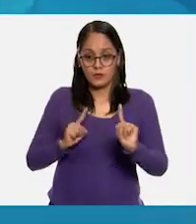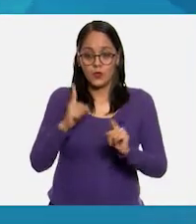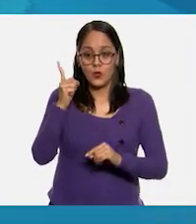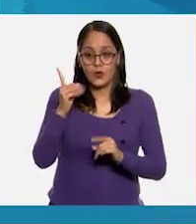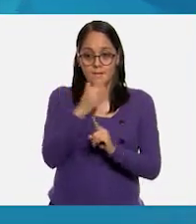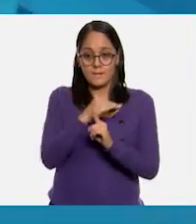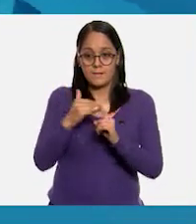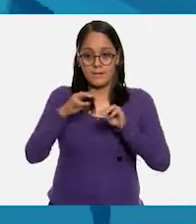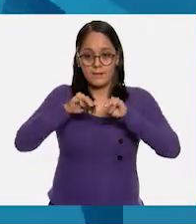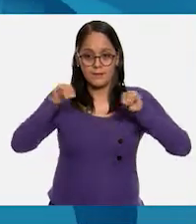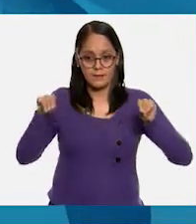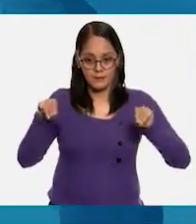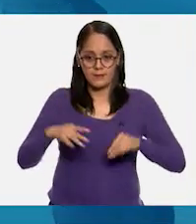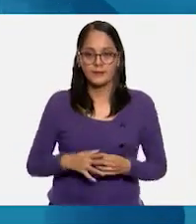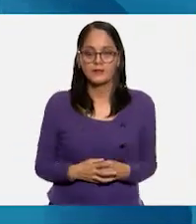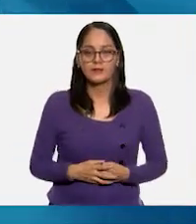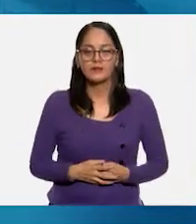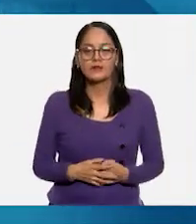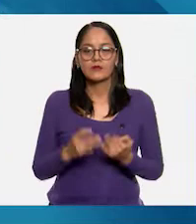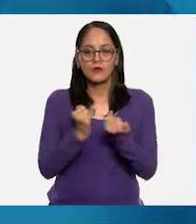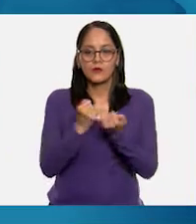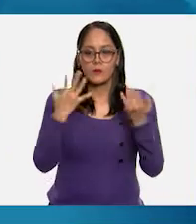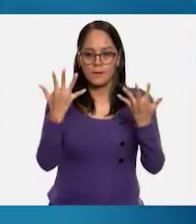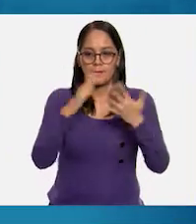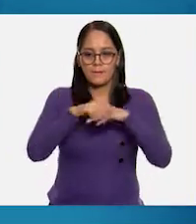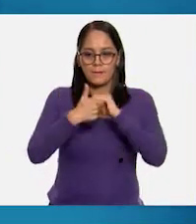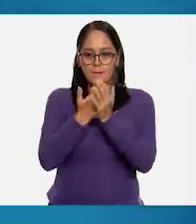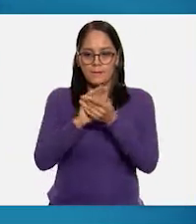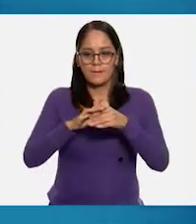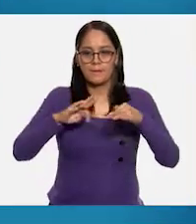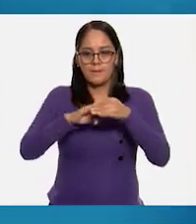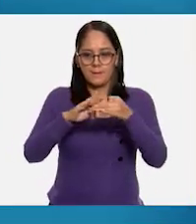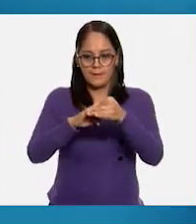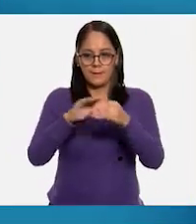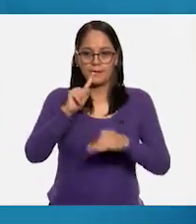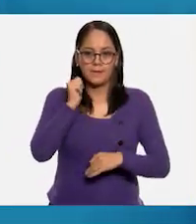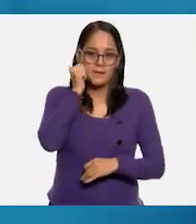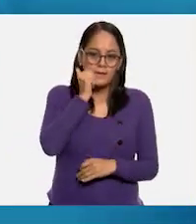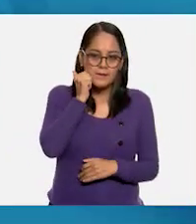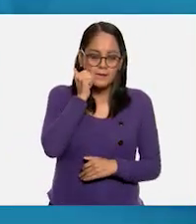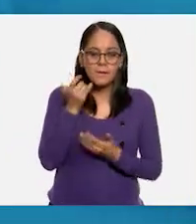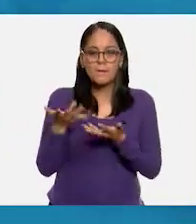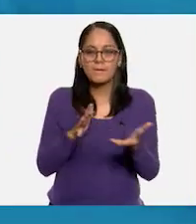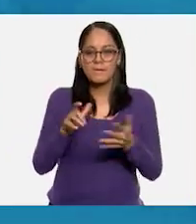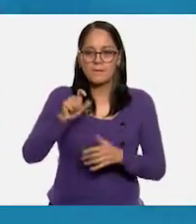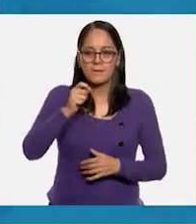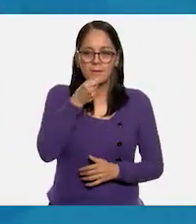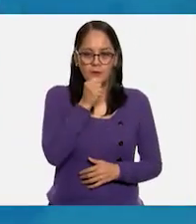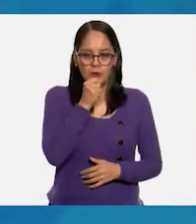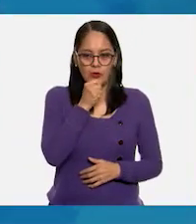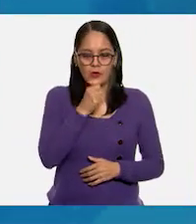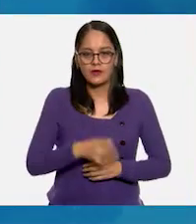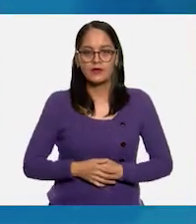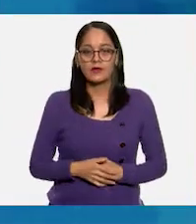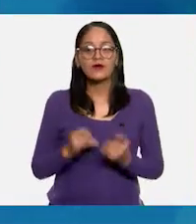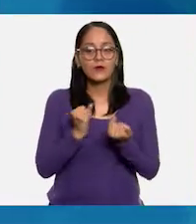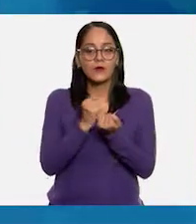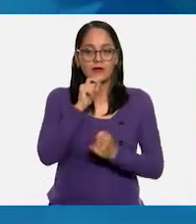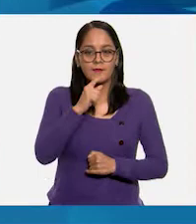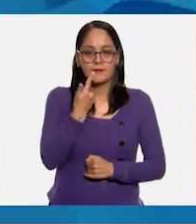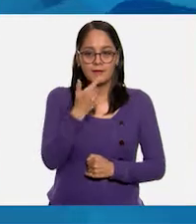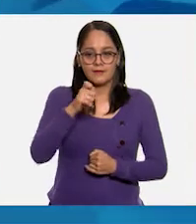metros entre tú y los demás. Lávate las manos muy seguido con agua y jabón por lo menos durante 20 segundos o